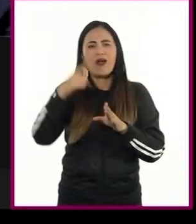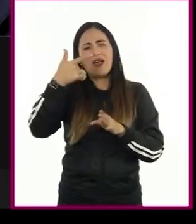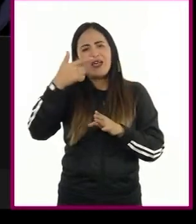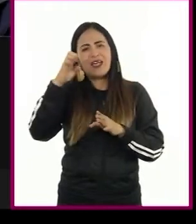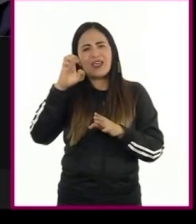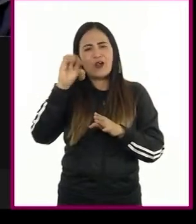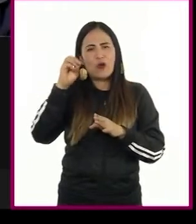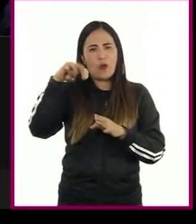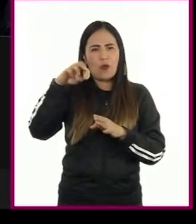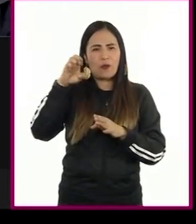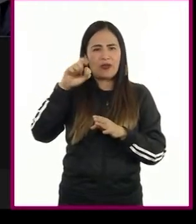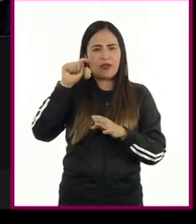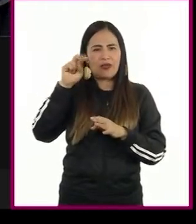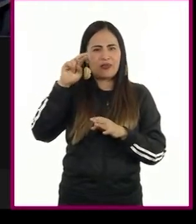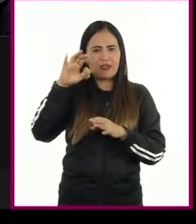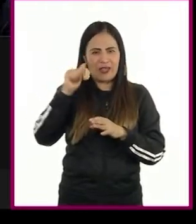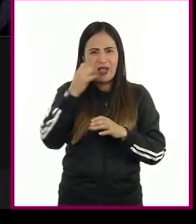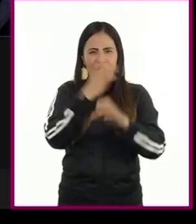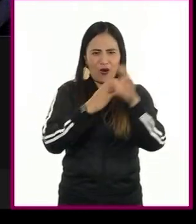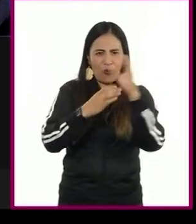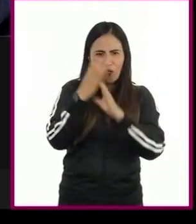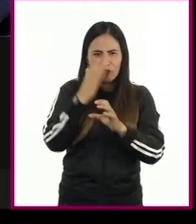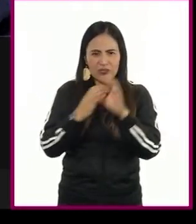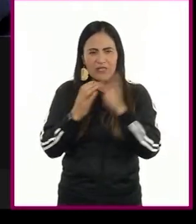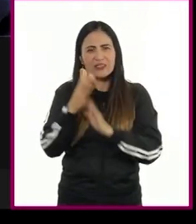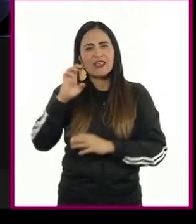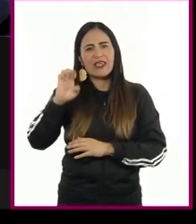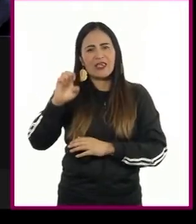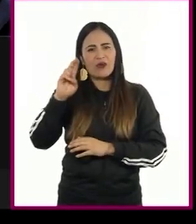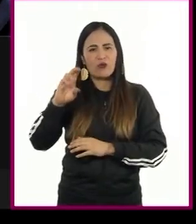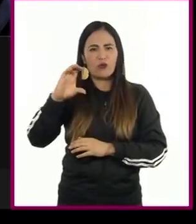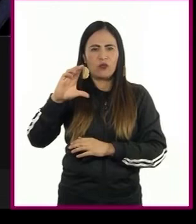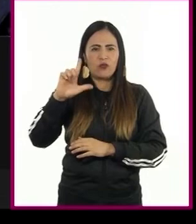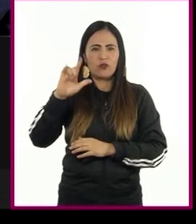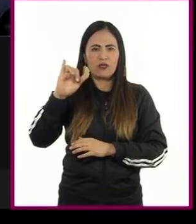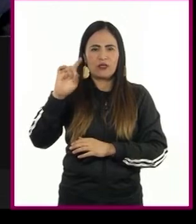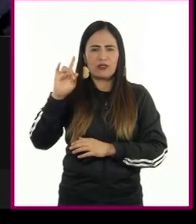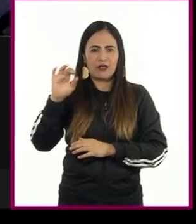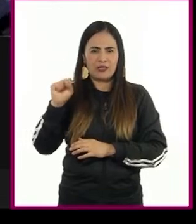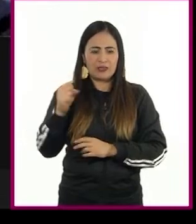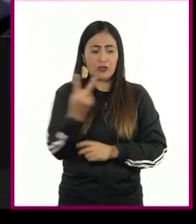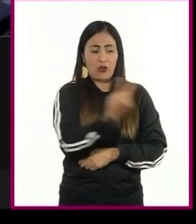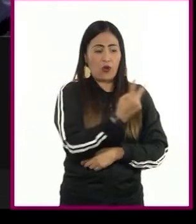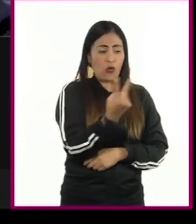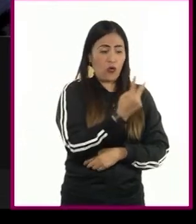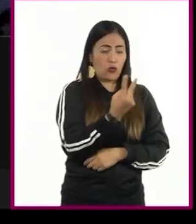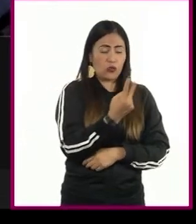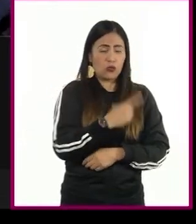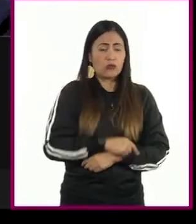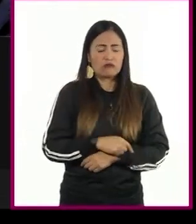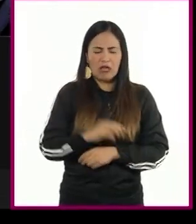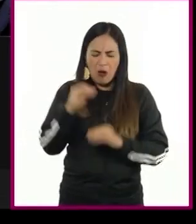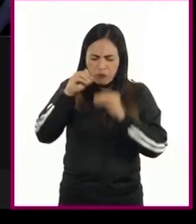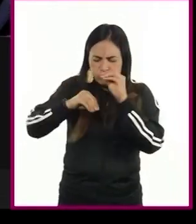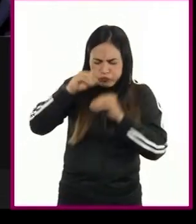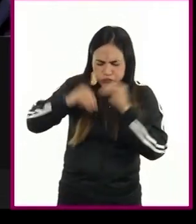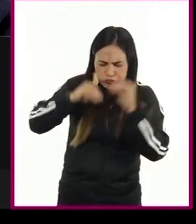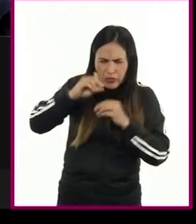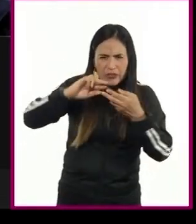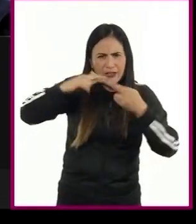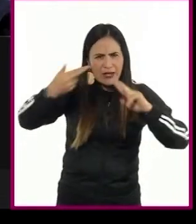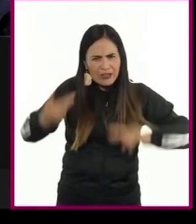geometría de los elementi de Euclides. Ambos contribuimos a crear una conexión entre